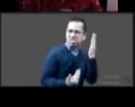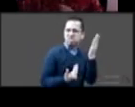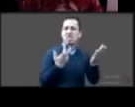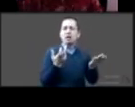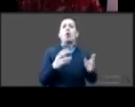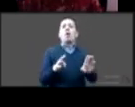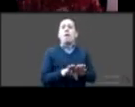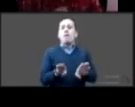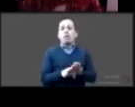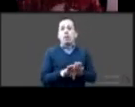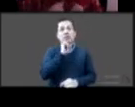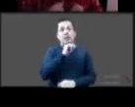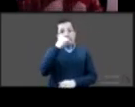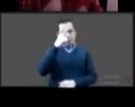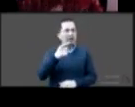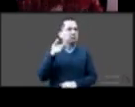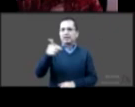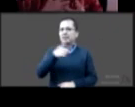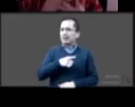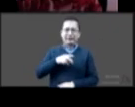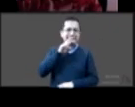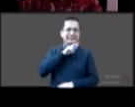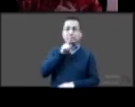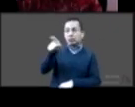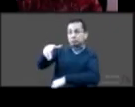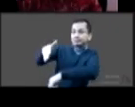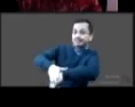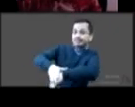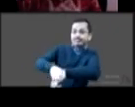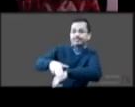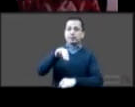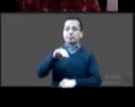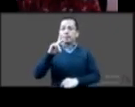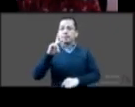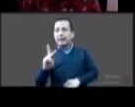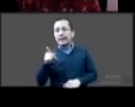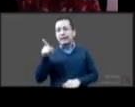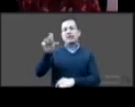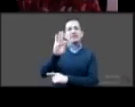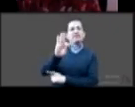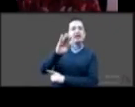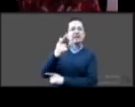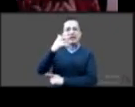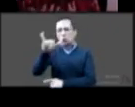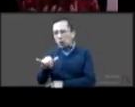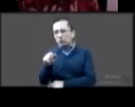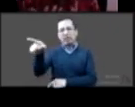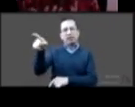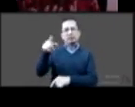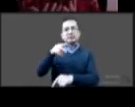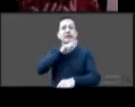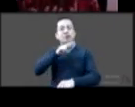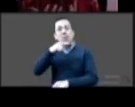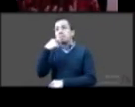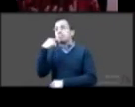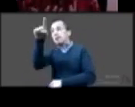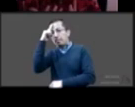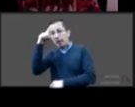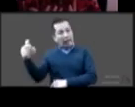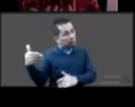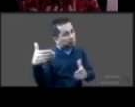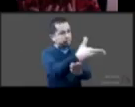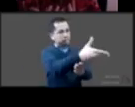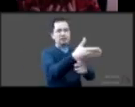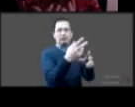mandamientos ministeriales, judiciales, denuncias? ¿Cómo abrimos las carpetas de investigación y le damos